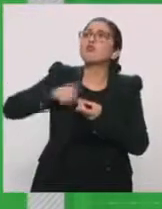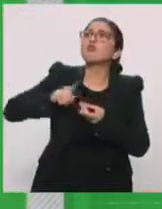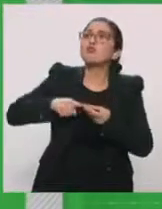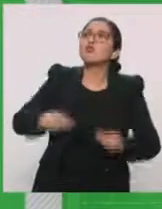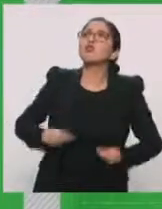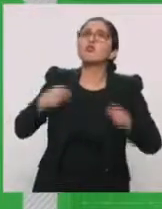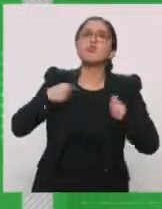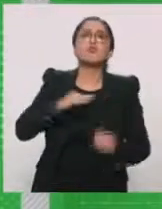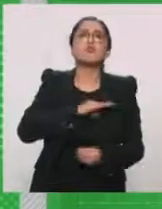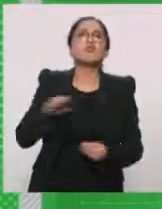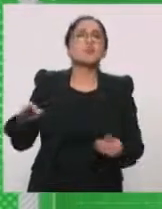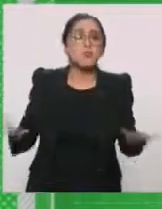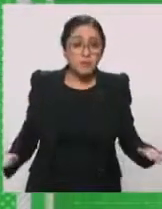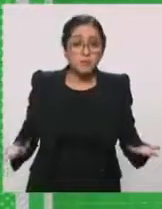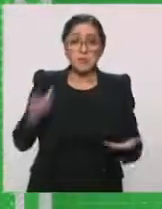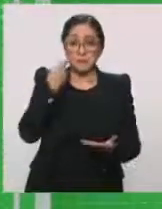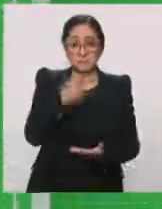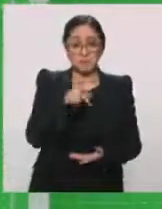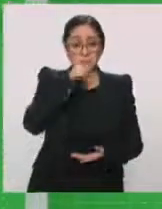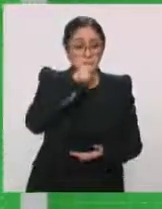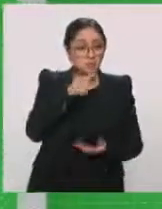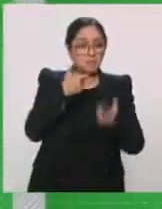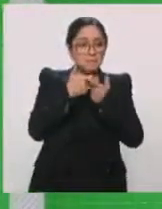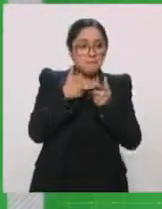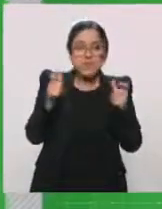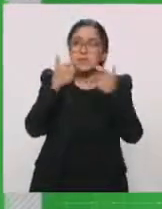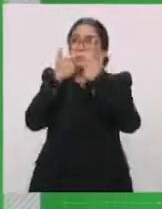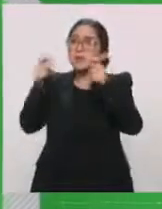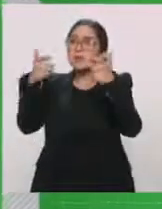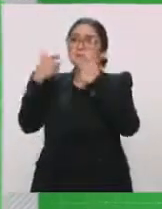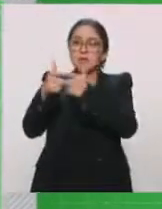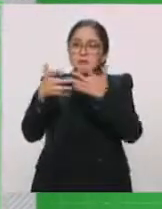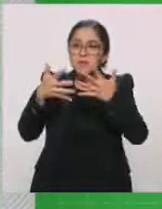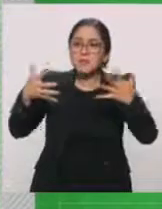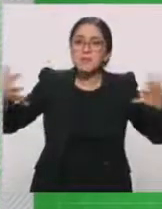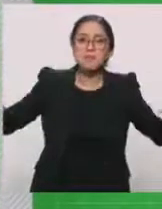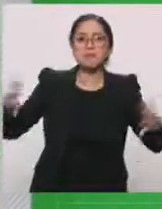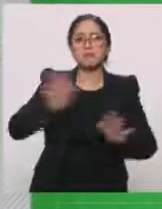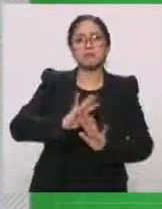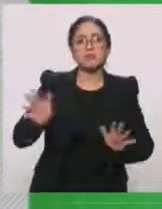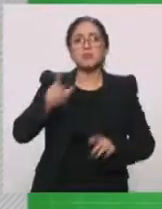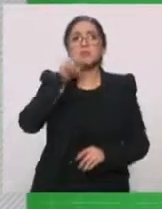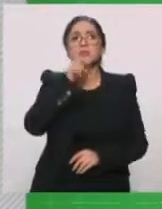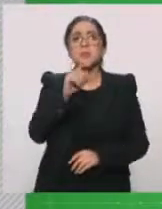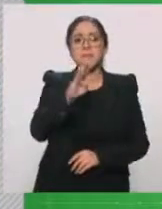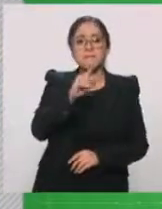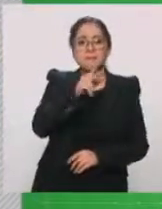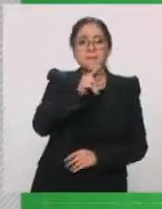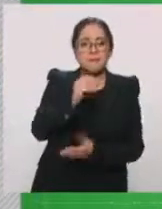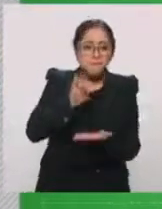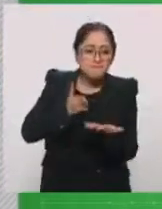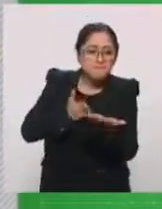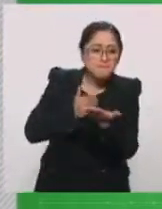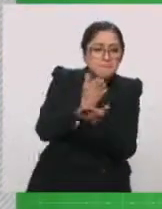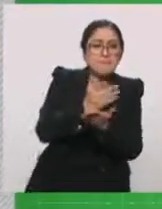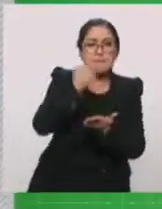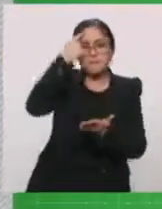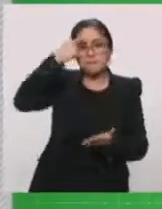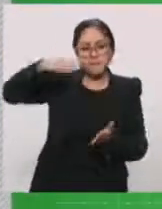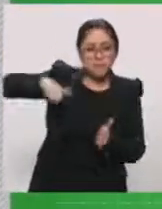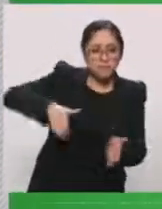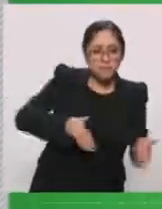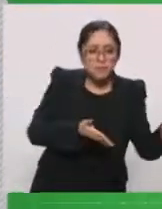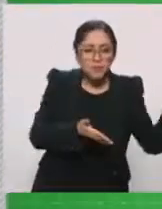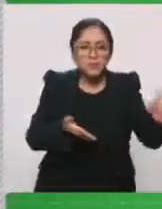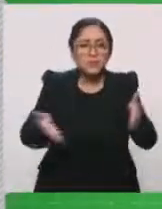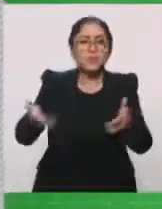también deberíamos dejar de expandir la obra pública. O sea, de esto de vamos a atravesar unas barrancas y unos bosques para hacer una carretera,